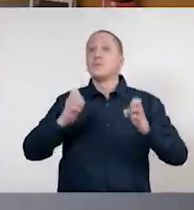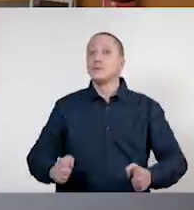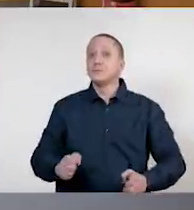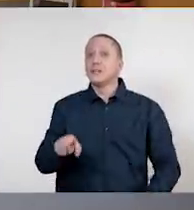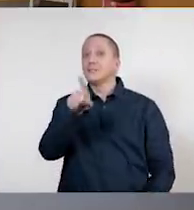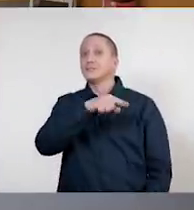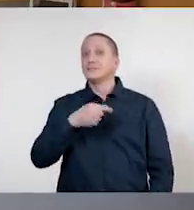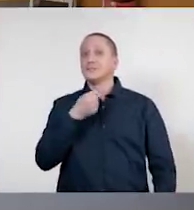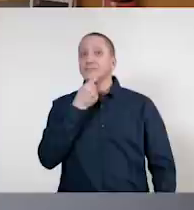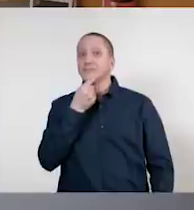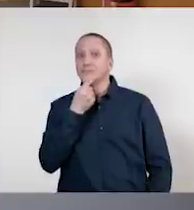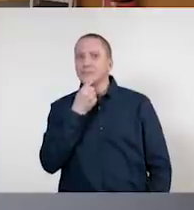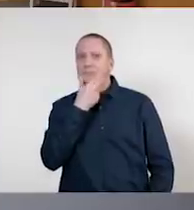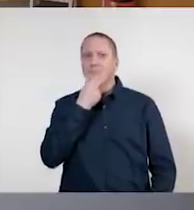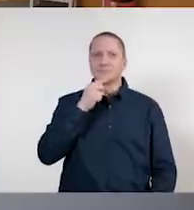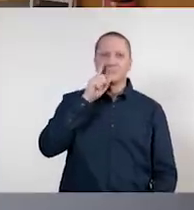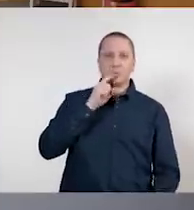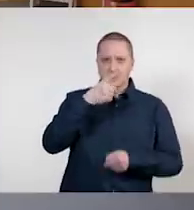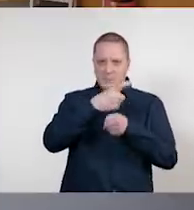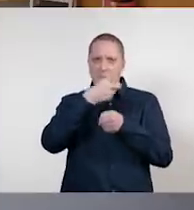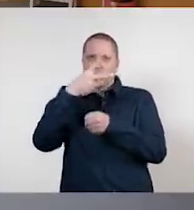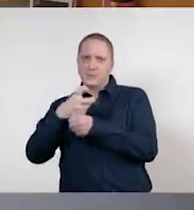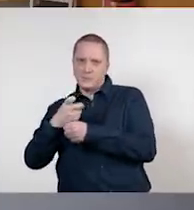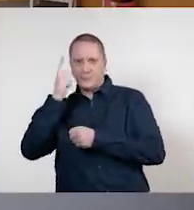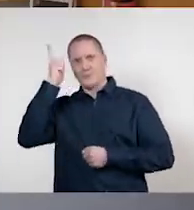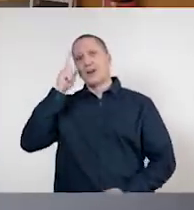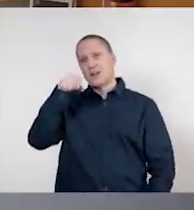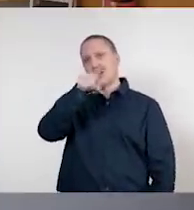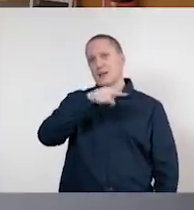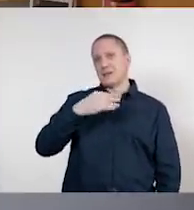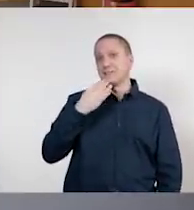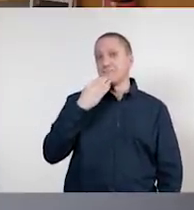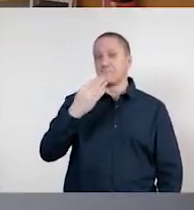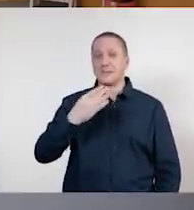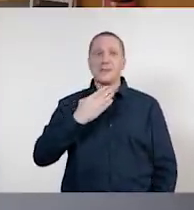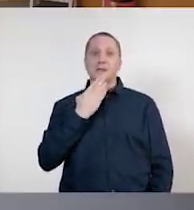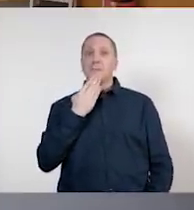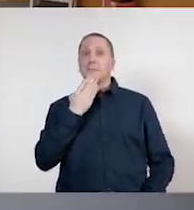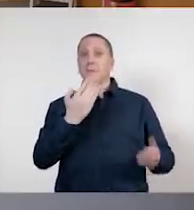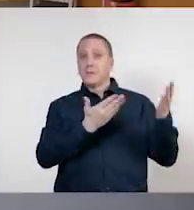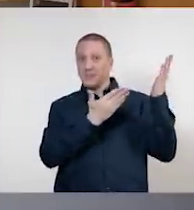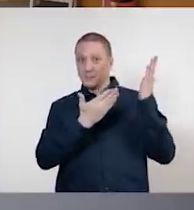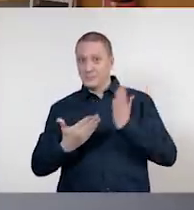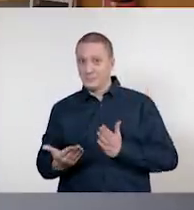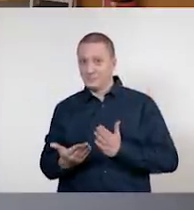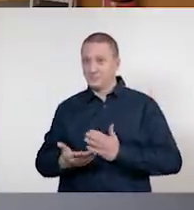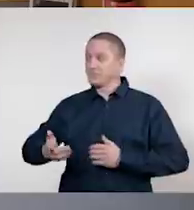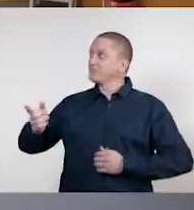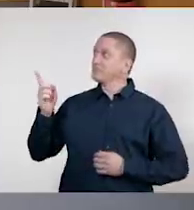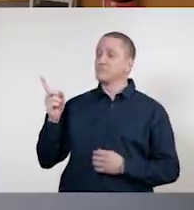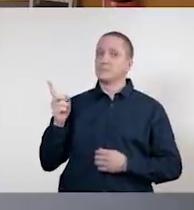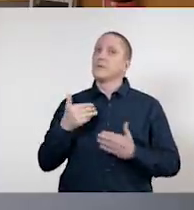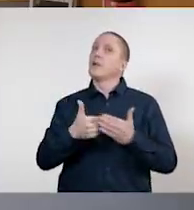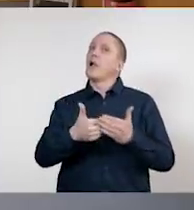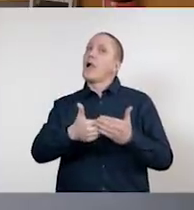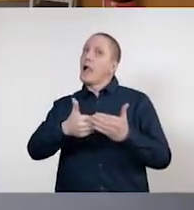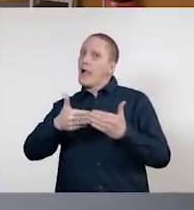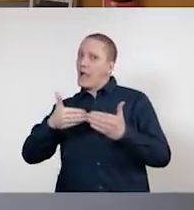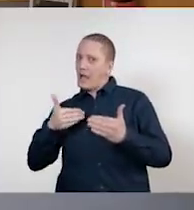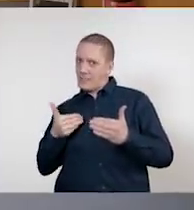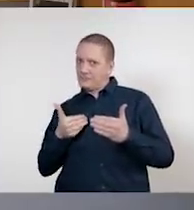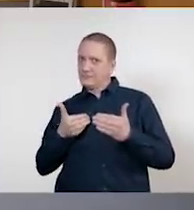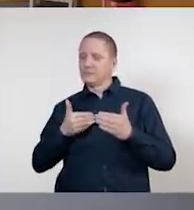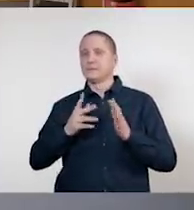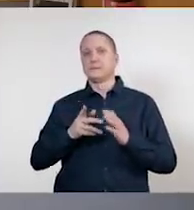Hola, ¿cómo están? Niñas y niños de primero y segundo grado, espero que estén muy bien. Bienvenidas, bienvenidos. Antes de comenzar,